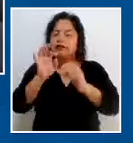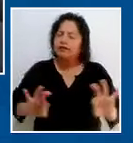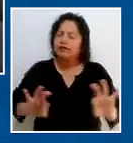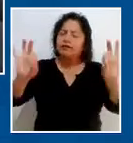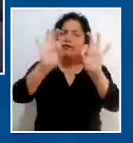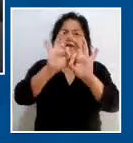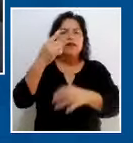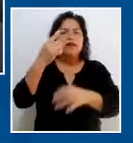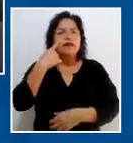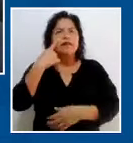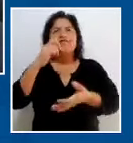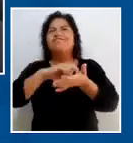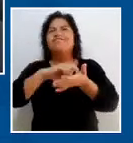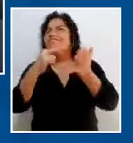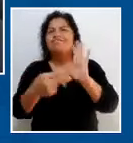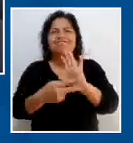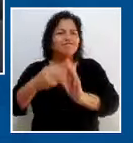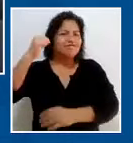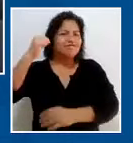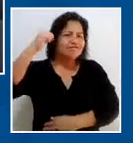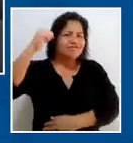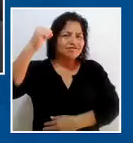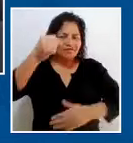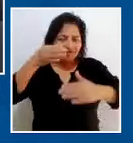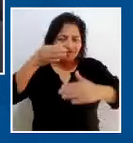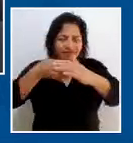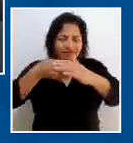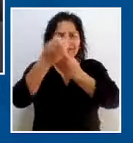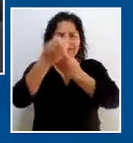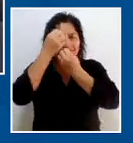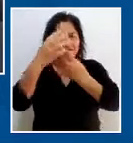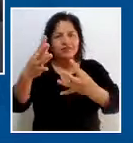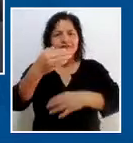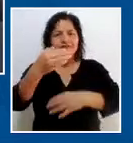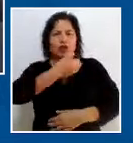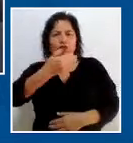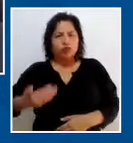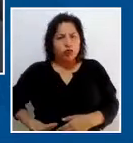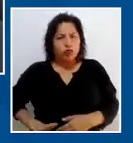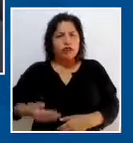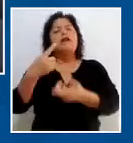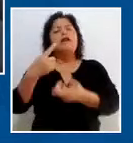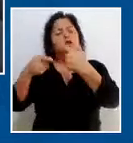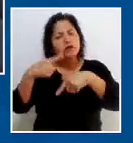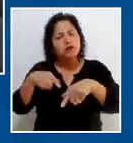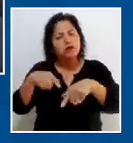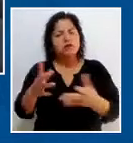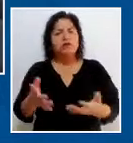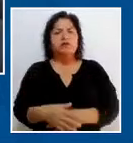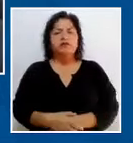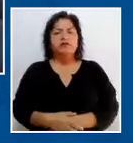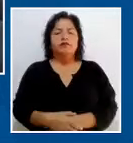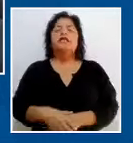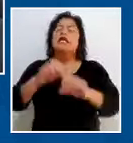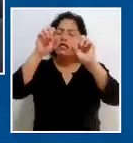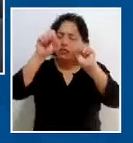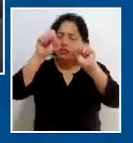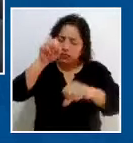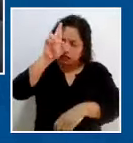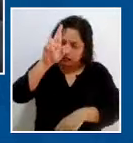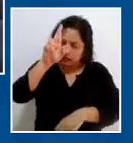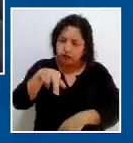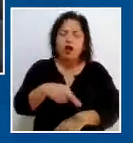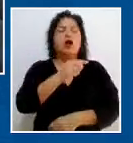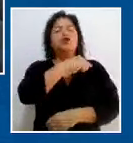qué consiste el derecho al acceso a la información pública. Coméntanos, por favor. Sí, en efecto, cada 28 de septiembre